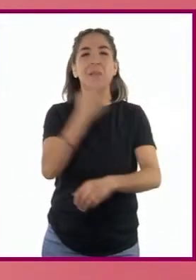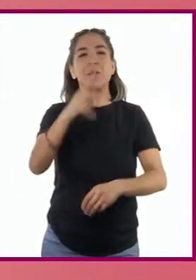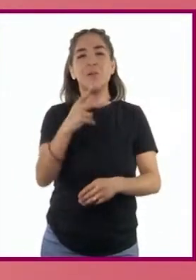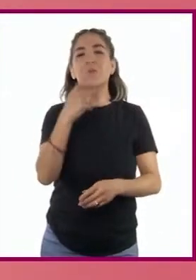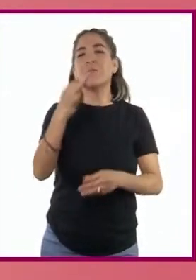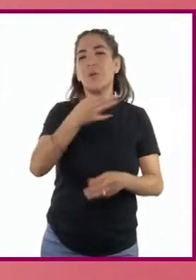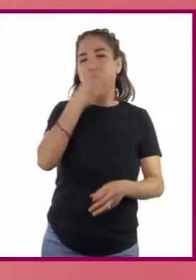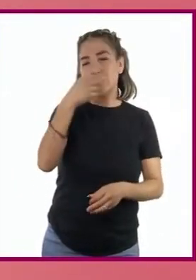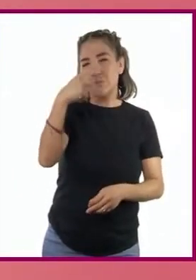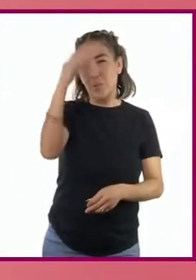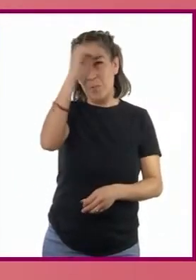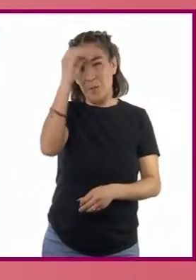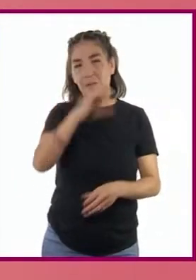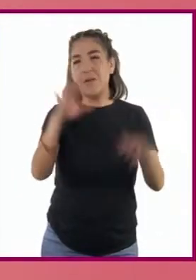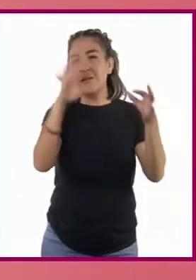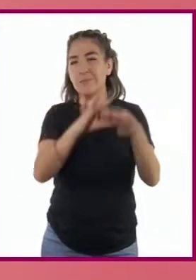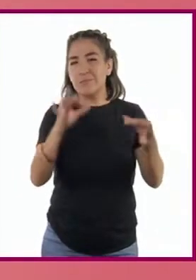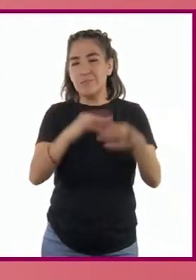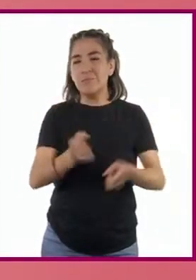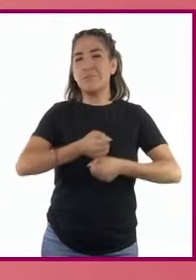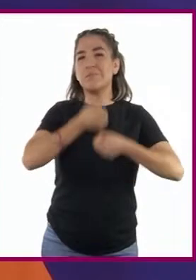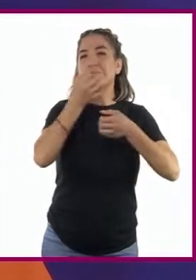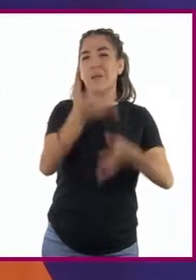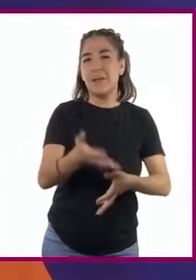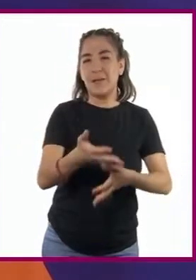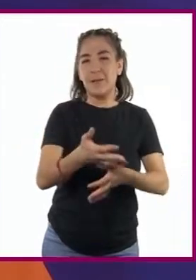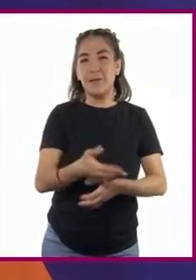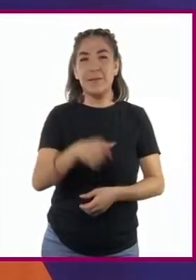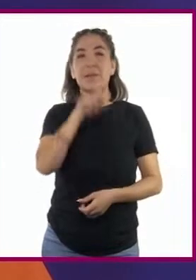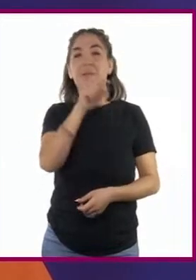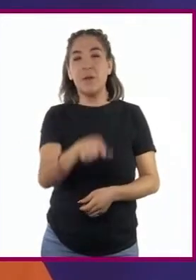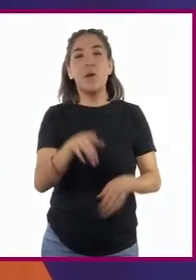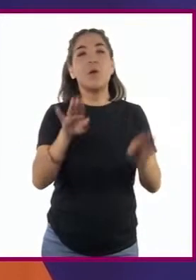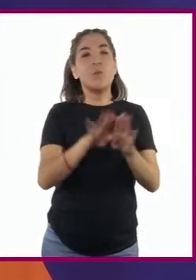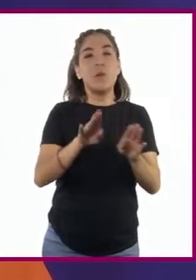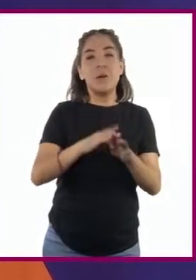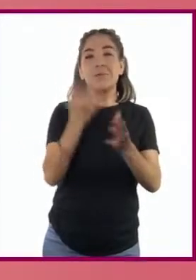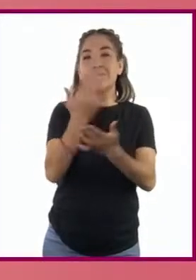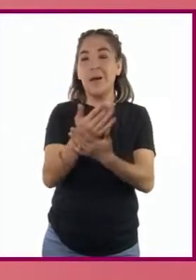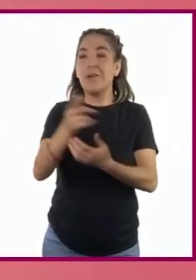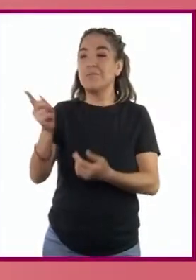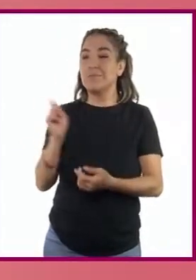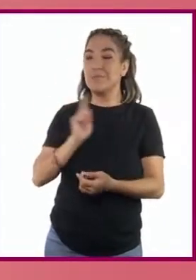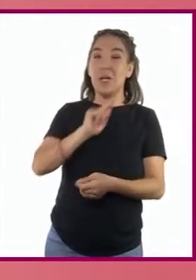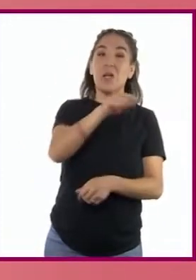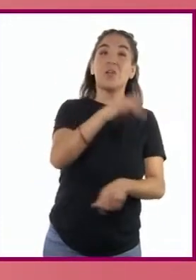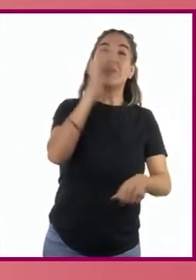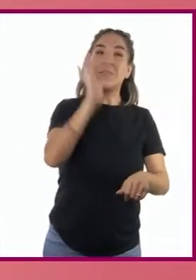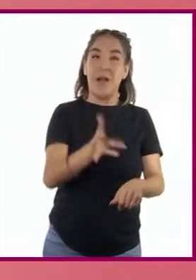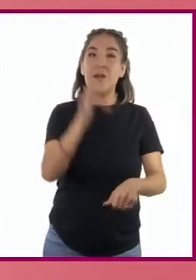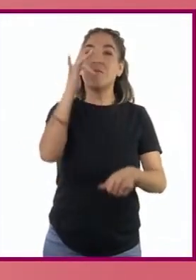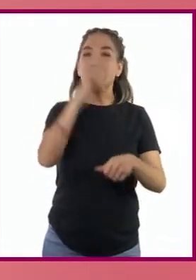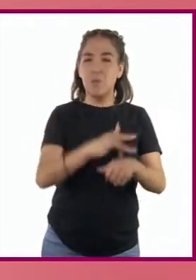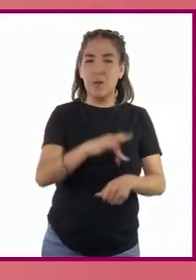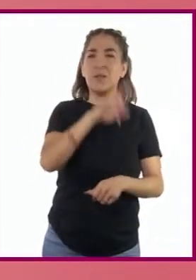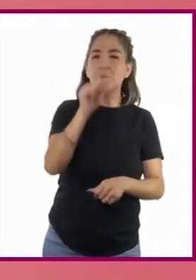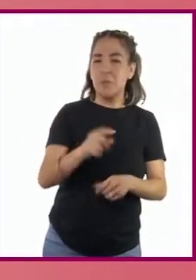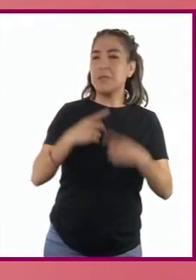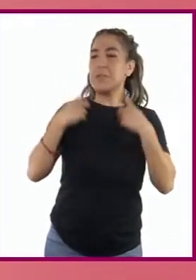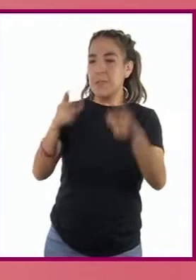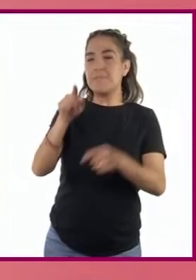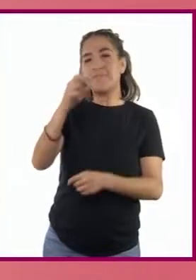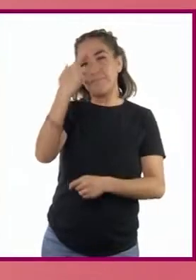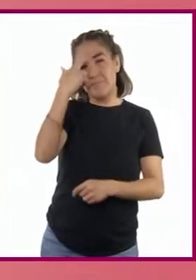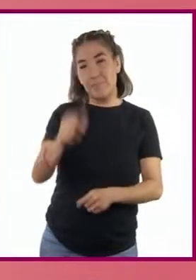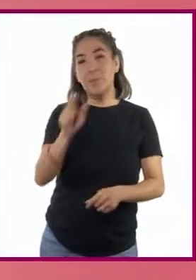expresan claramente sus opiniones, esperan el momento oportuno para hablar, conceden la razón a sus compañeros cuando